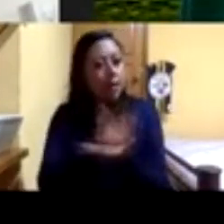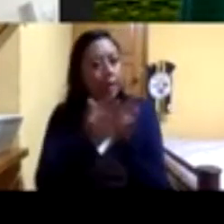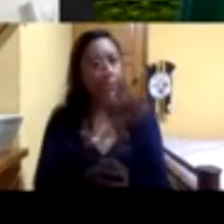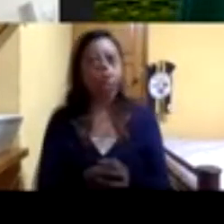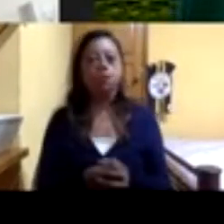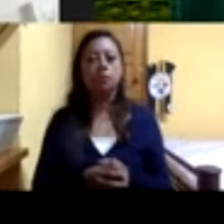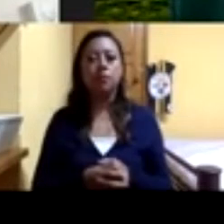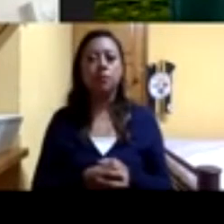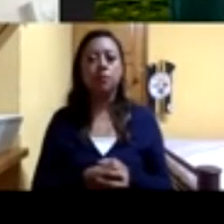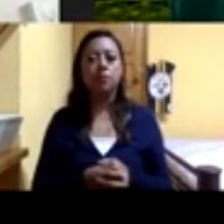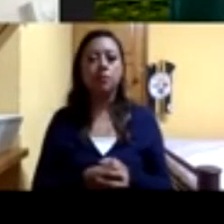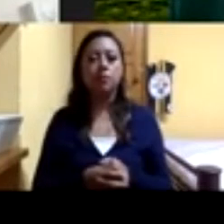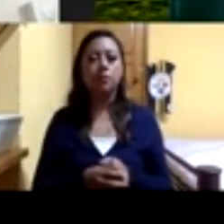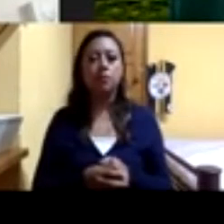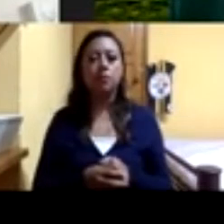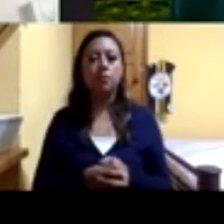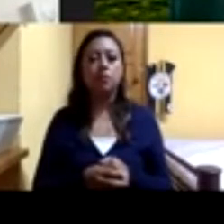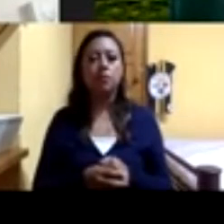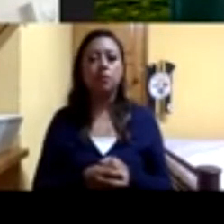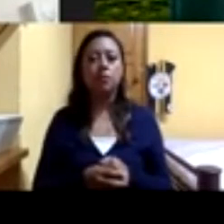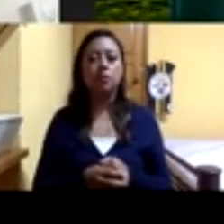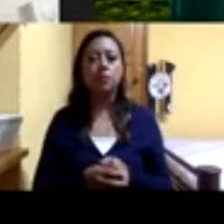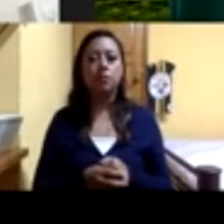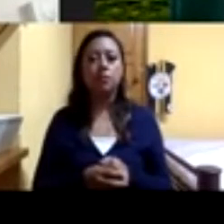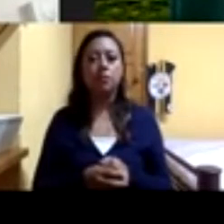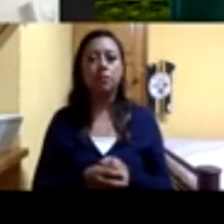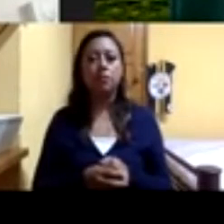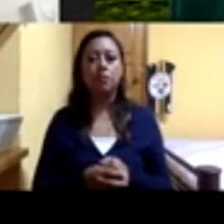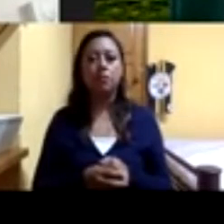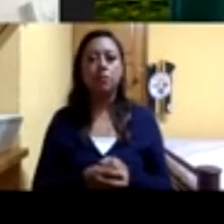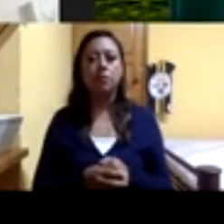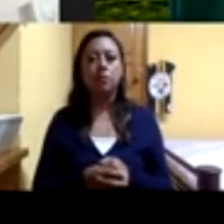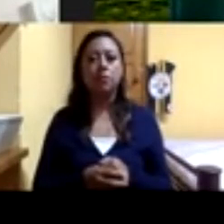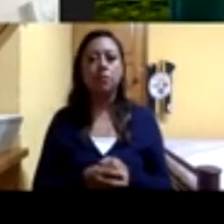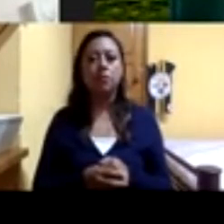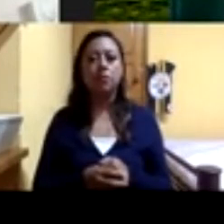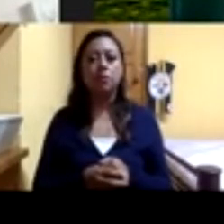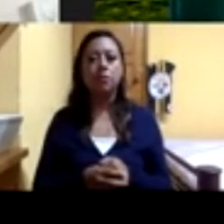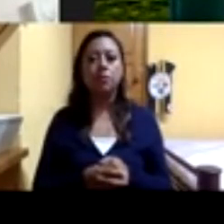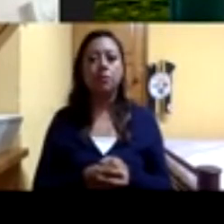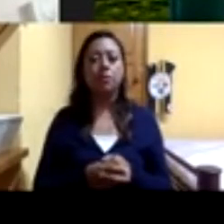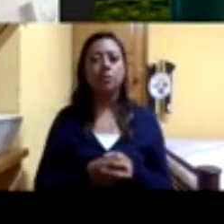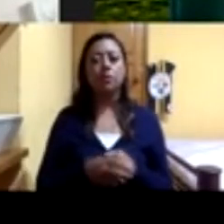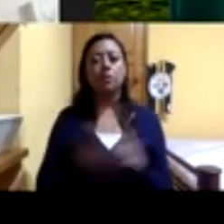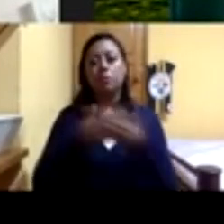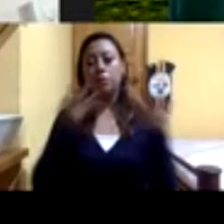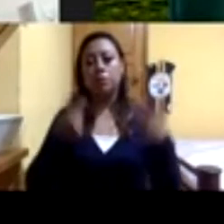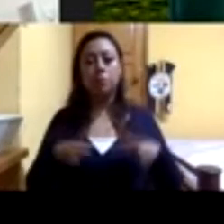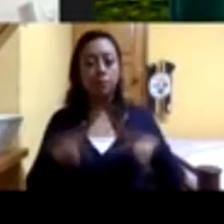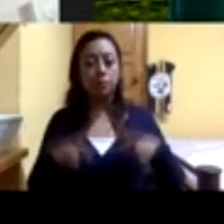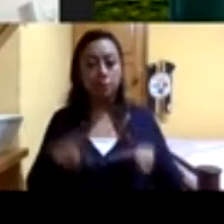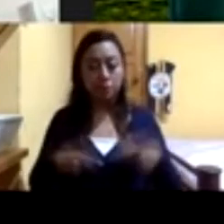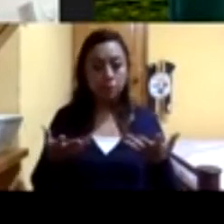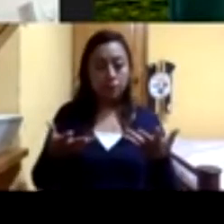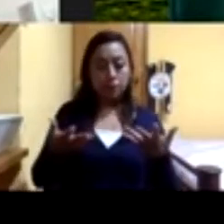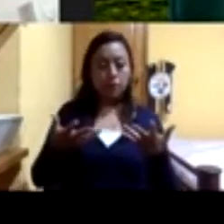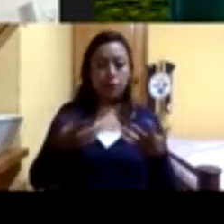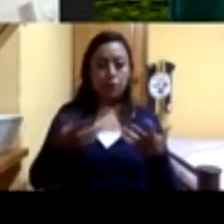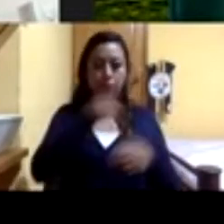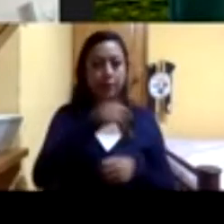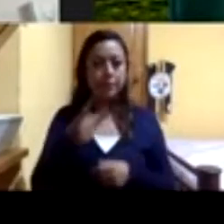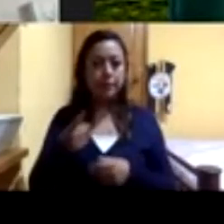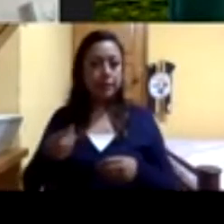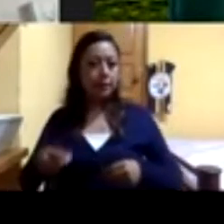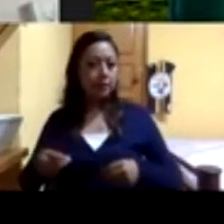nuevo. Listo, diputado. Bien, la brecha entre los ciudadanos y los legisladores cada vez será